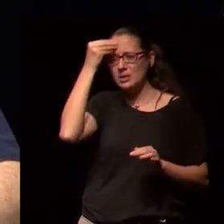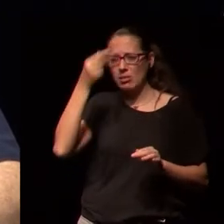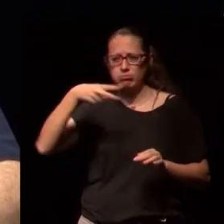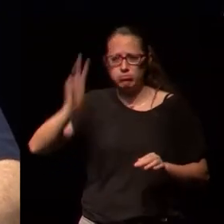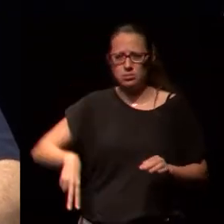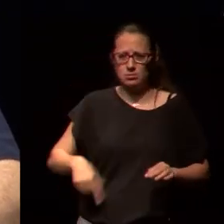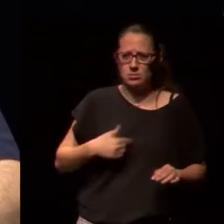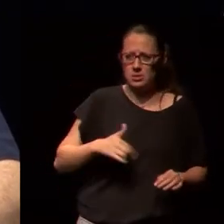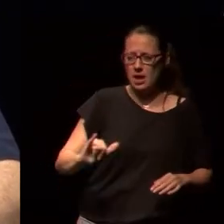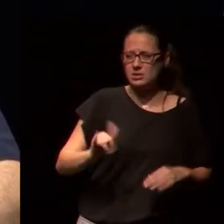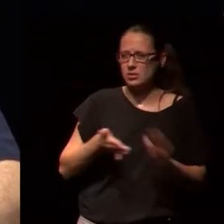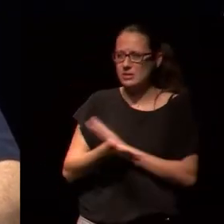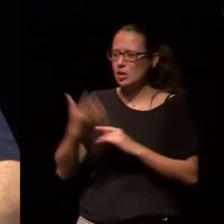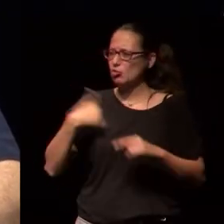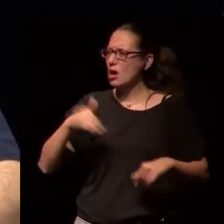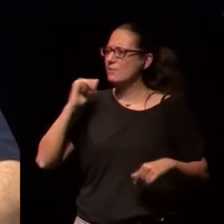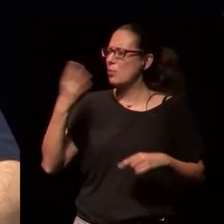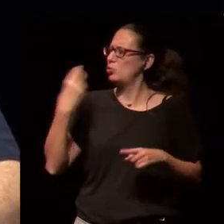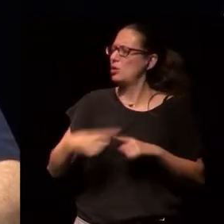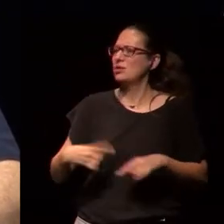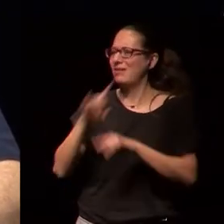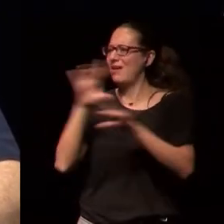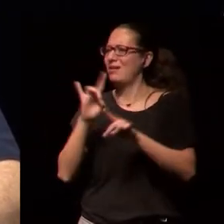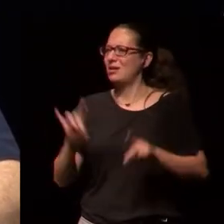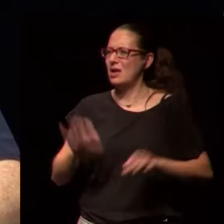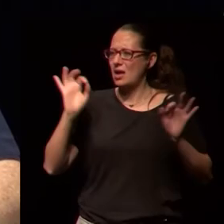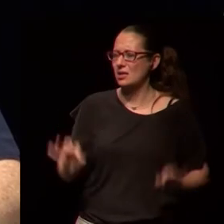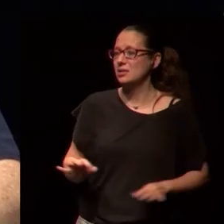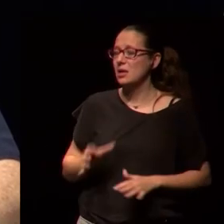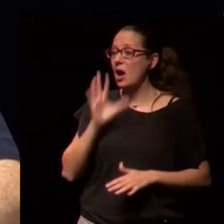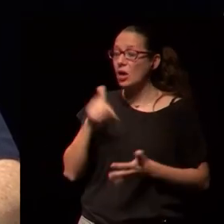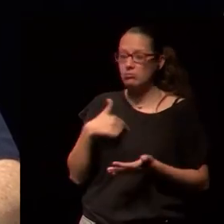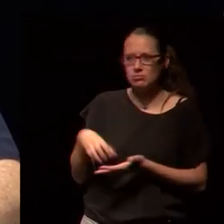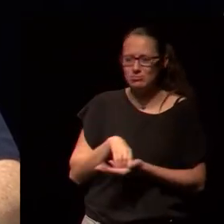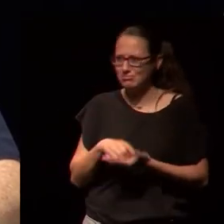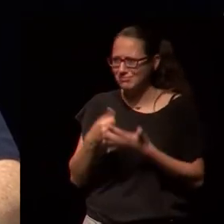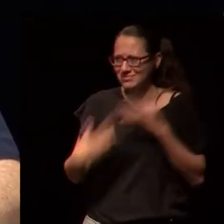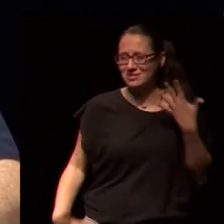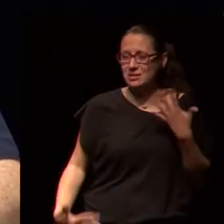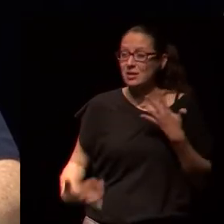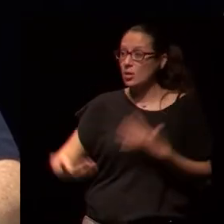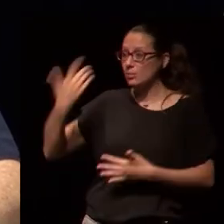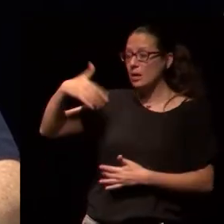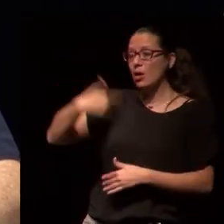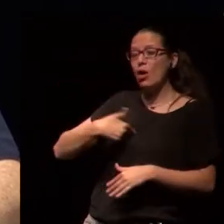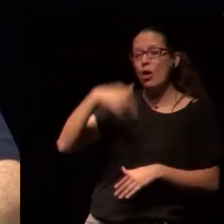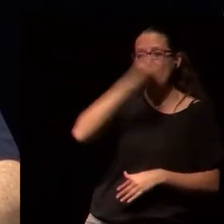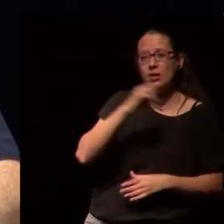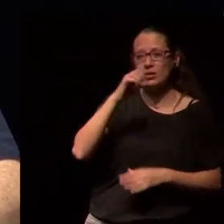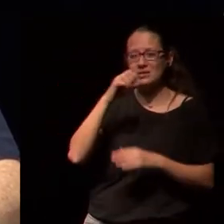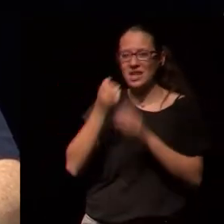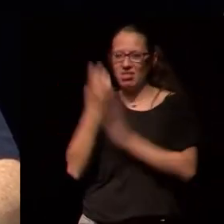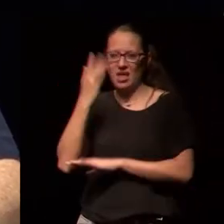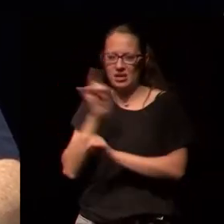entonces tenía grandes certezas, ahora tengo muchas dudas. Yo entonces tenía las opiniones y las ideas claras. Lo que veía,